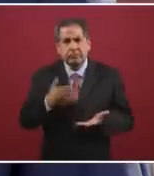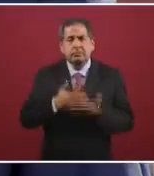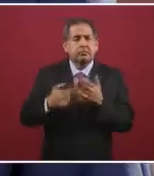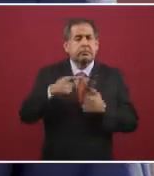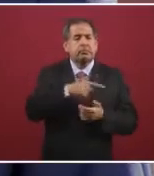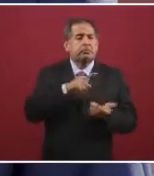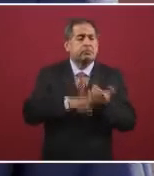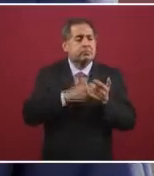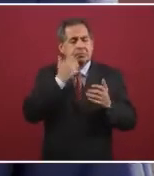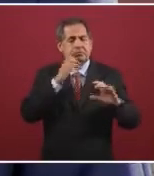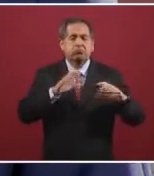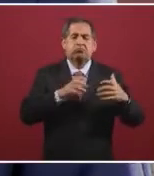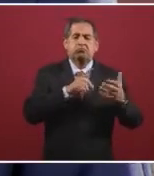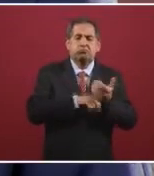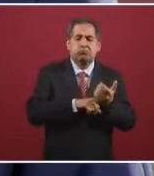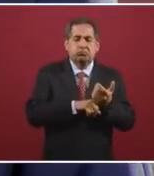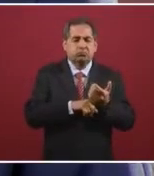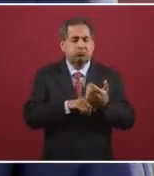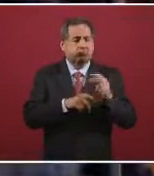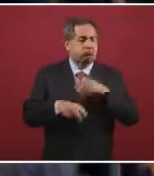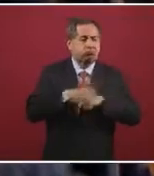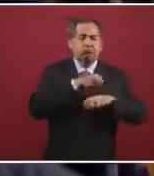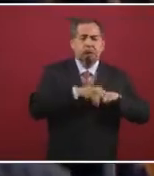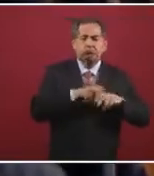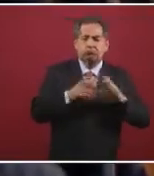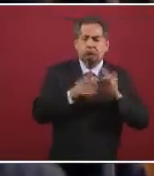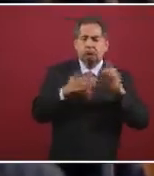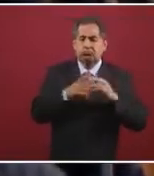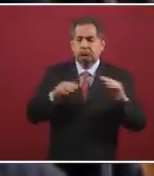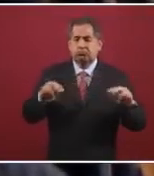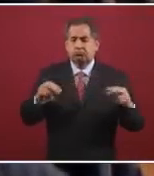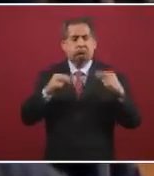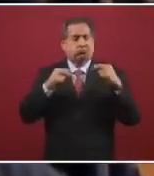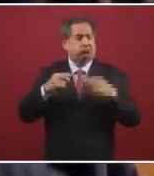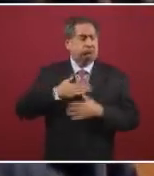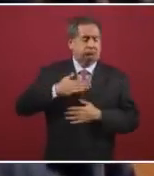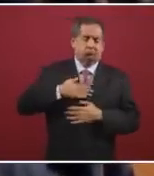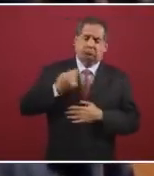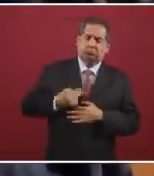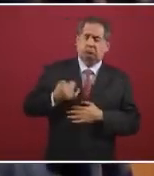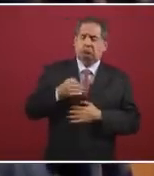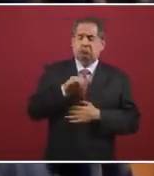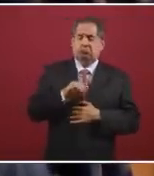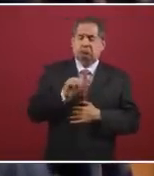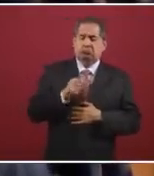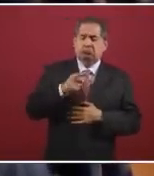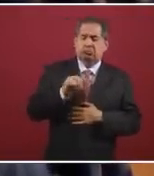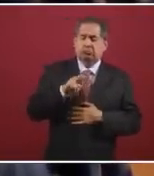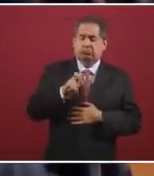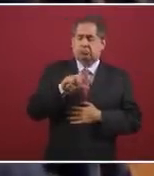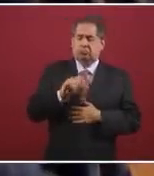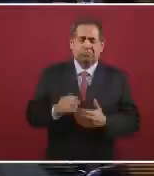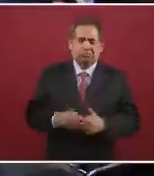quieren situar en el lugar de paladinas y hasta se hacen llamar maquiavelos.